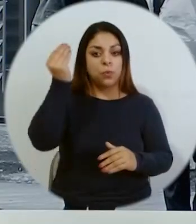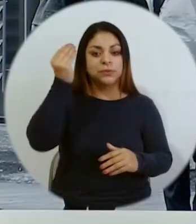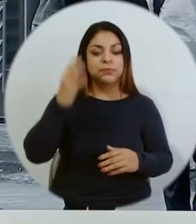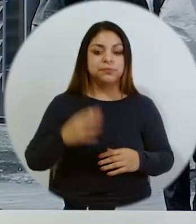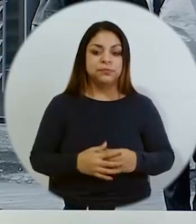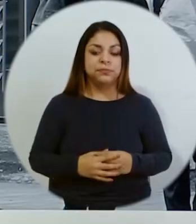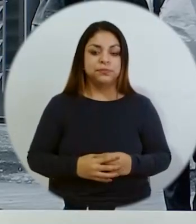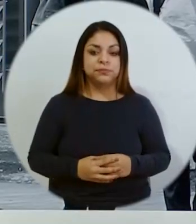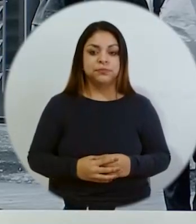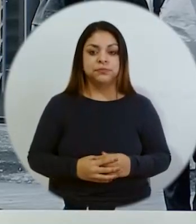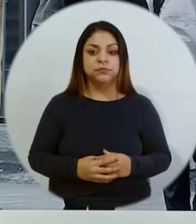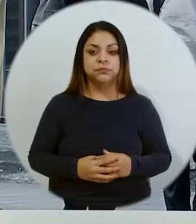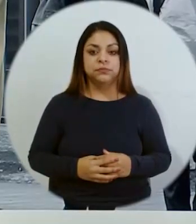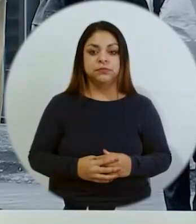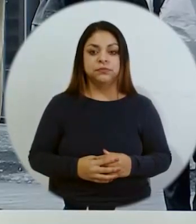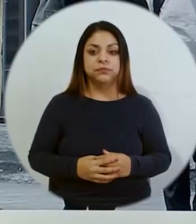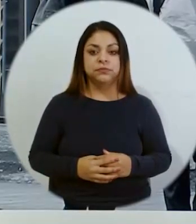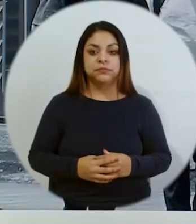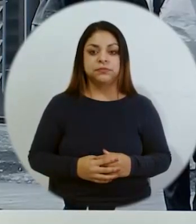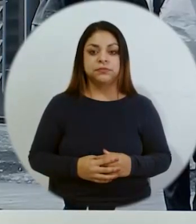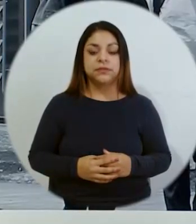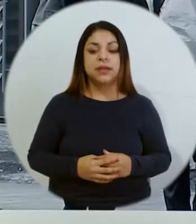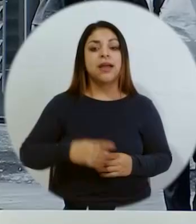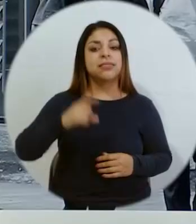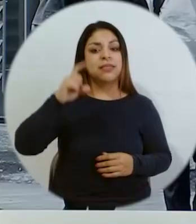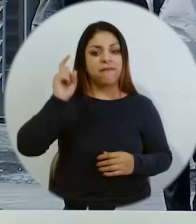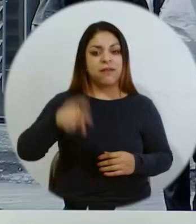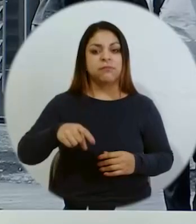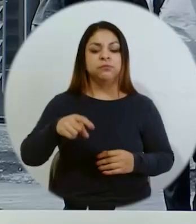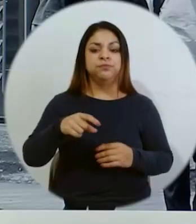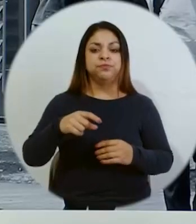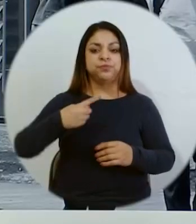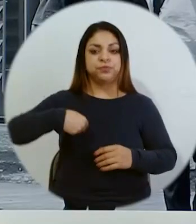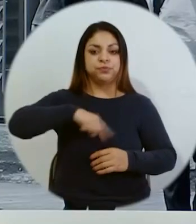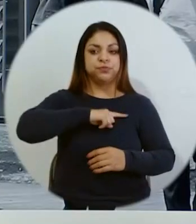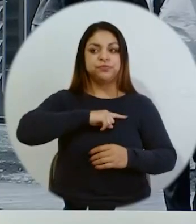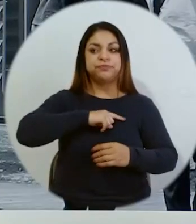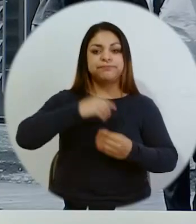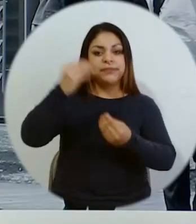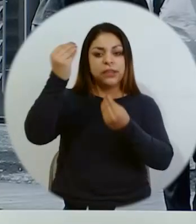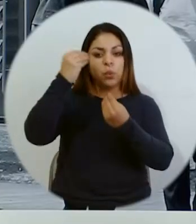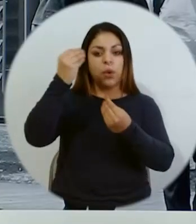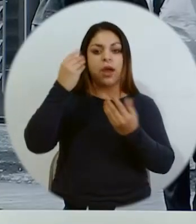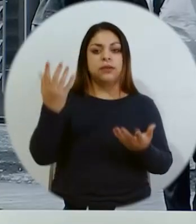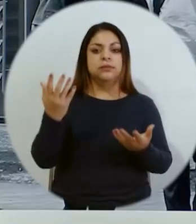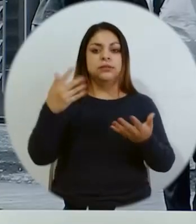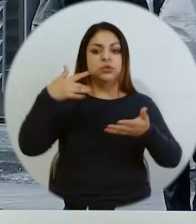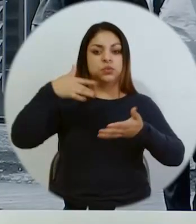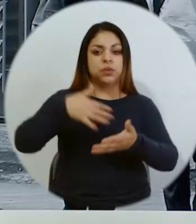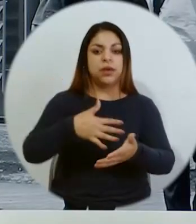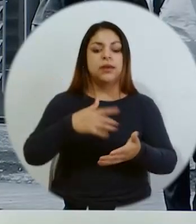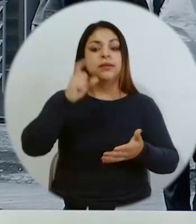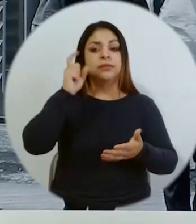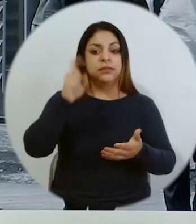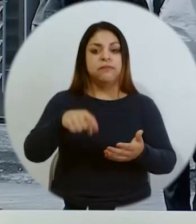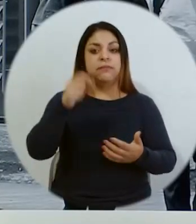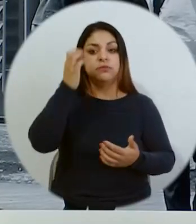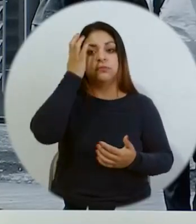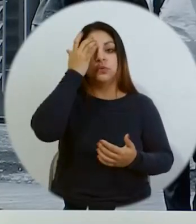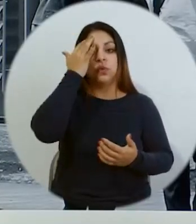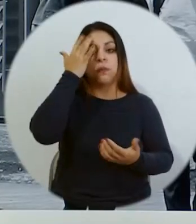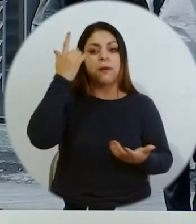y adolescentes. Tenemos que educarnos, tenemos que estudiar, tenemos que